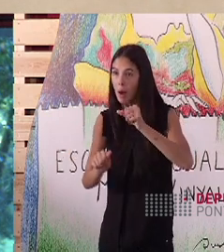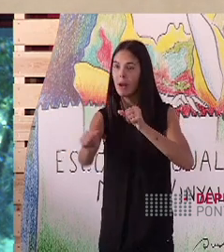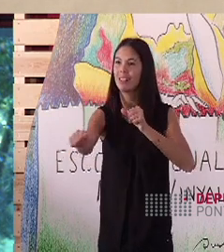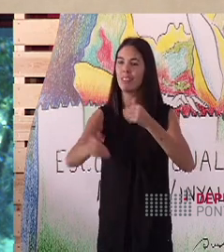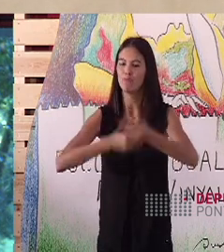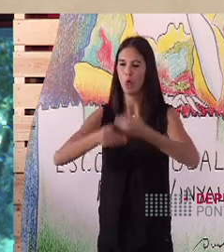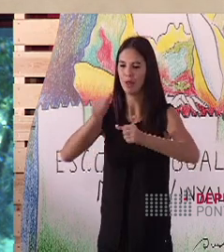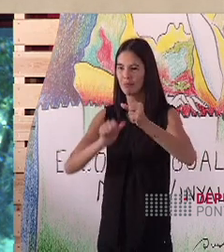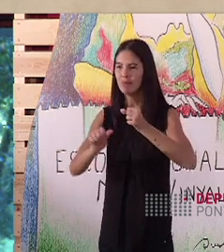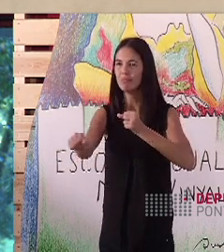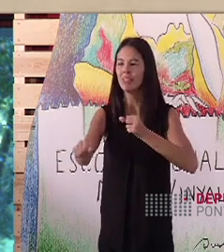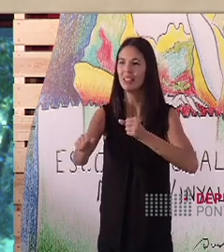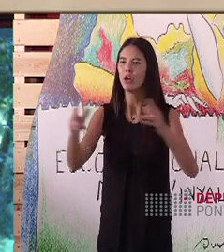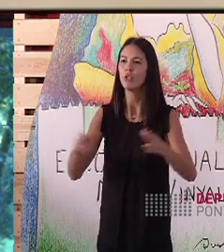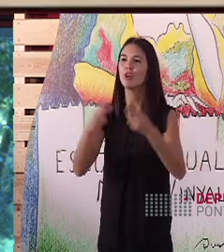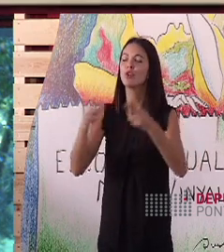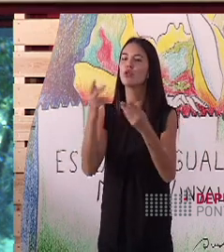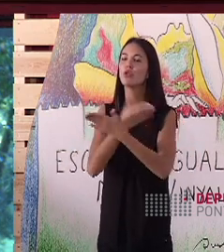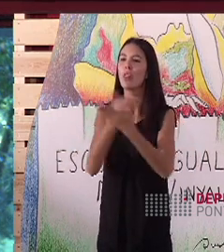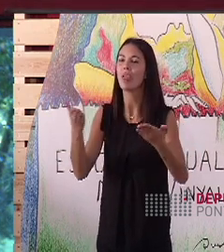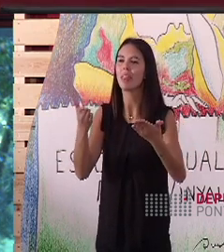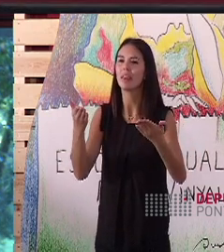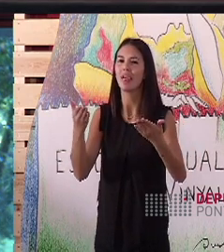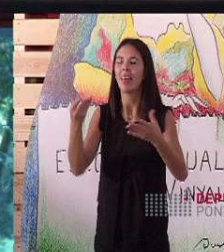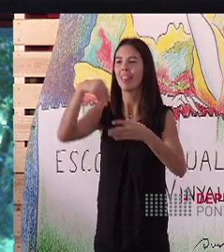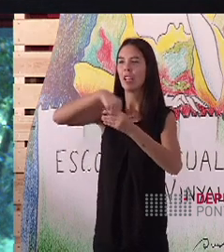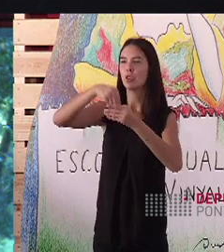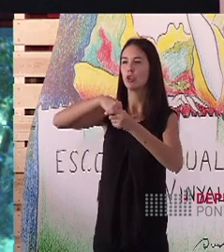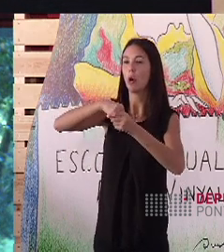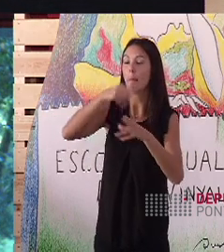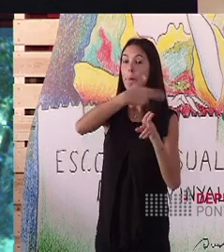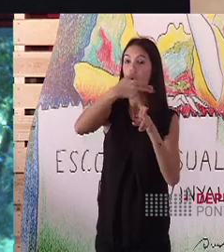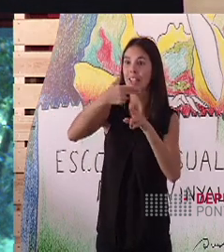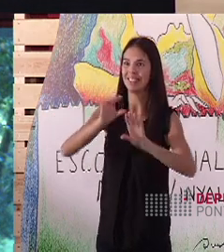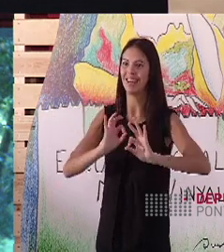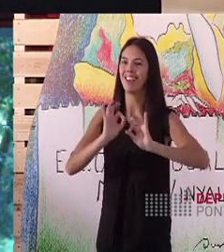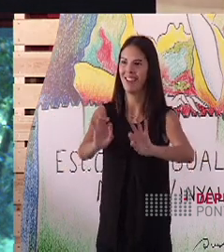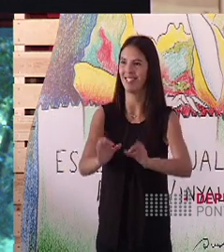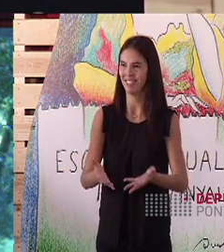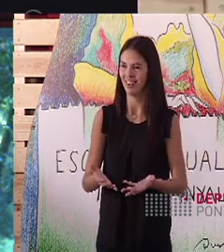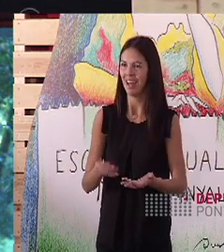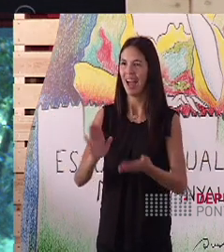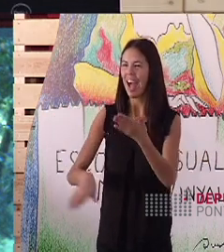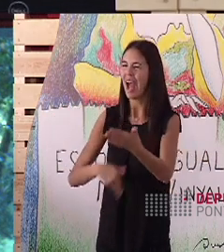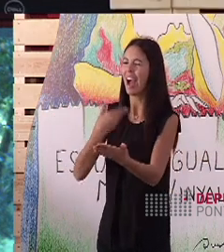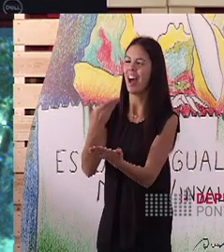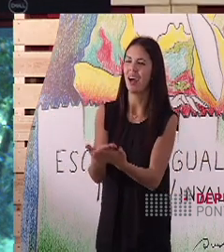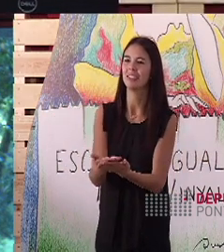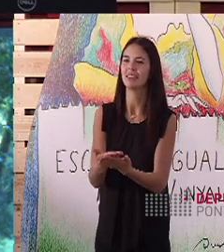proceso, la sociedad politice eso que ha sido categorizado e incluso se lleguen a